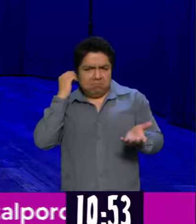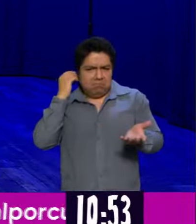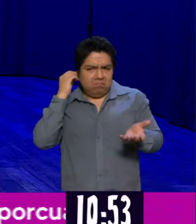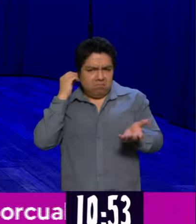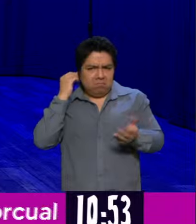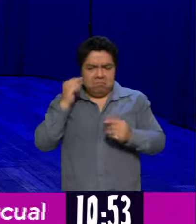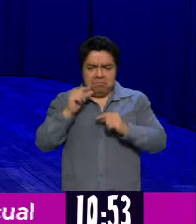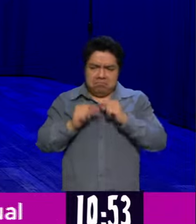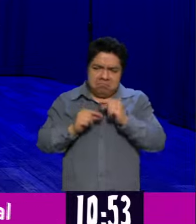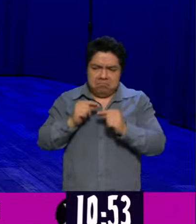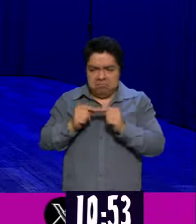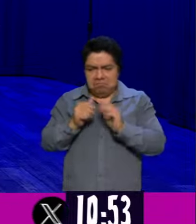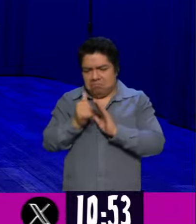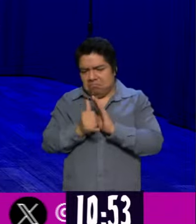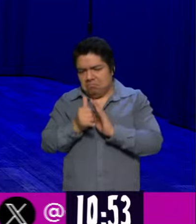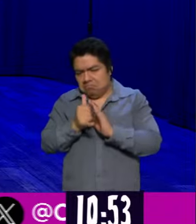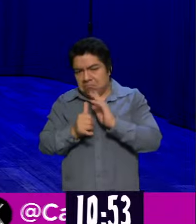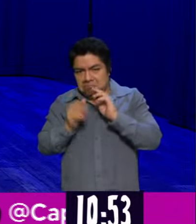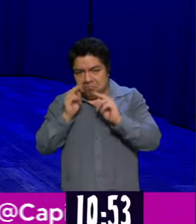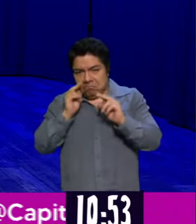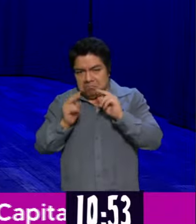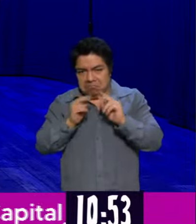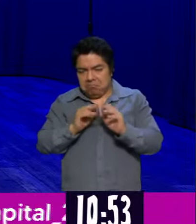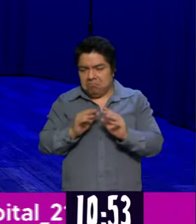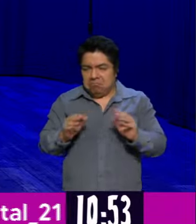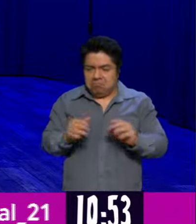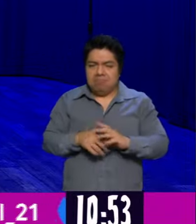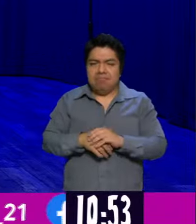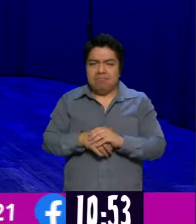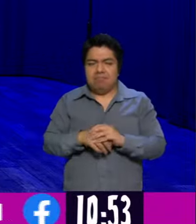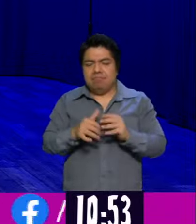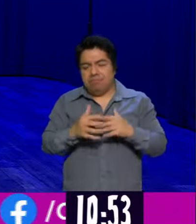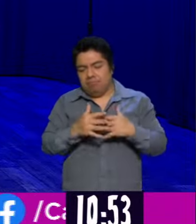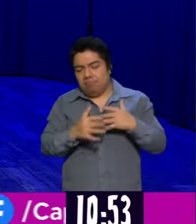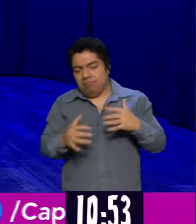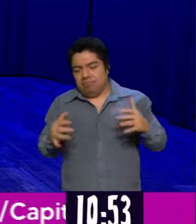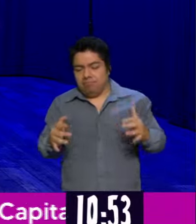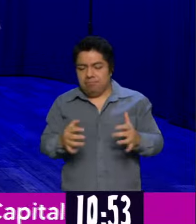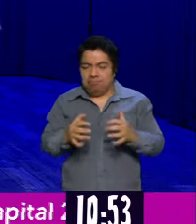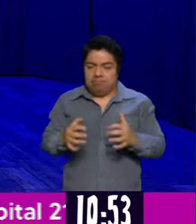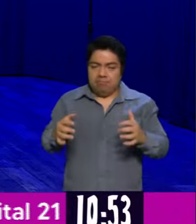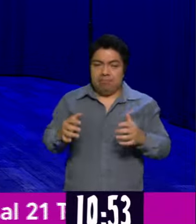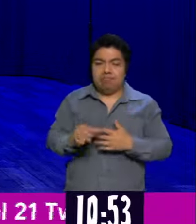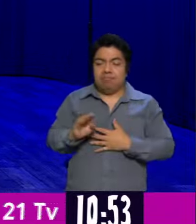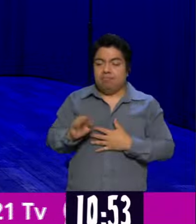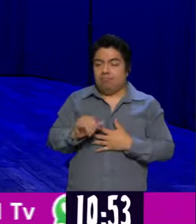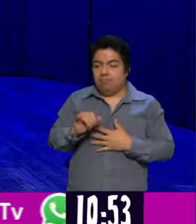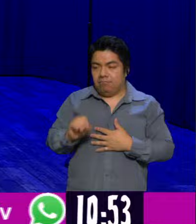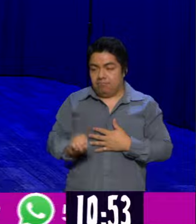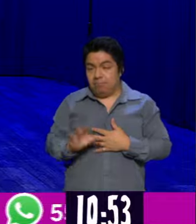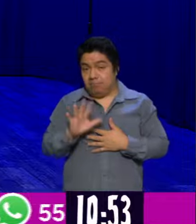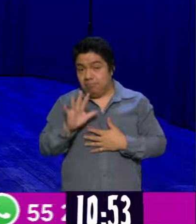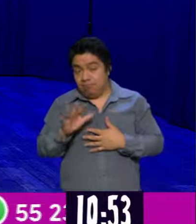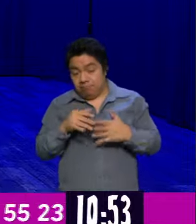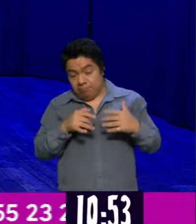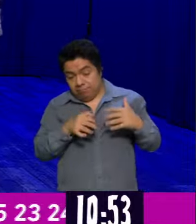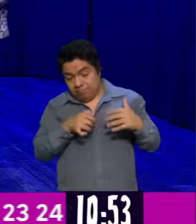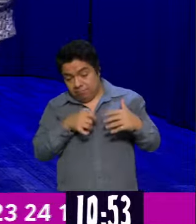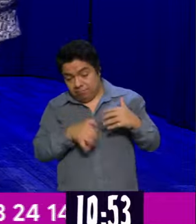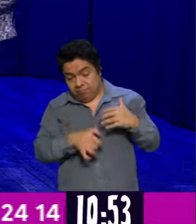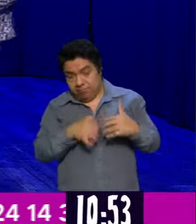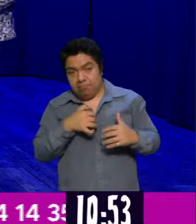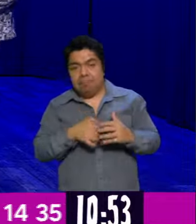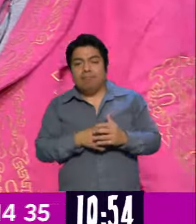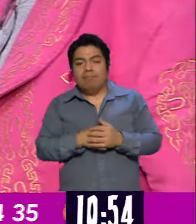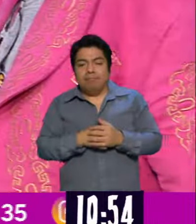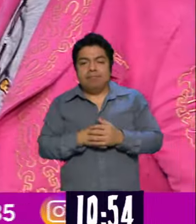Viendo tutoriales y todo. Posiciones, ¿verdad? Sí. Hay posiciones. Sí, ahora sí que viendo todo. En el bajo con todo. Tan solo 5 cuerdas, el compañero.